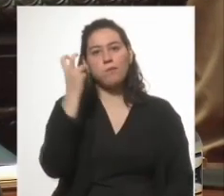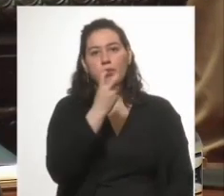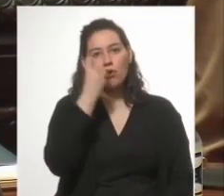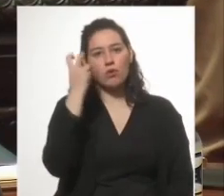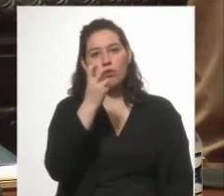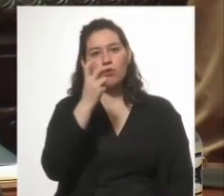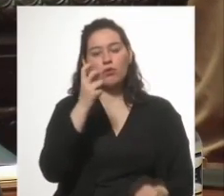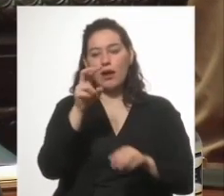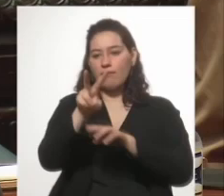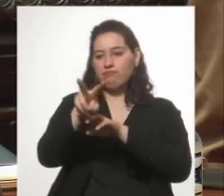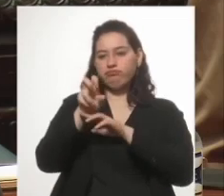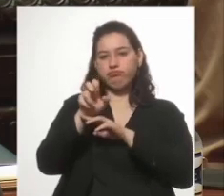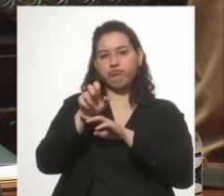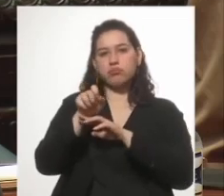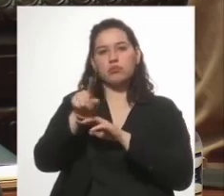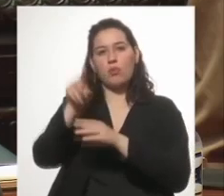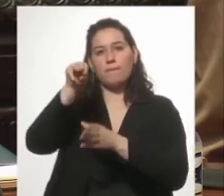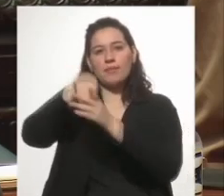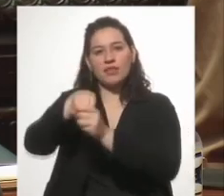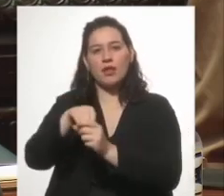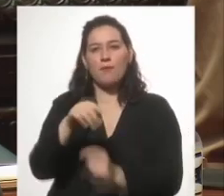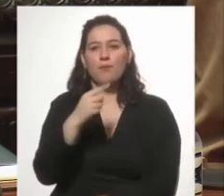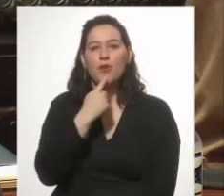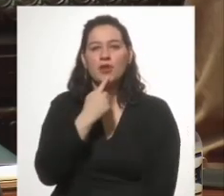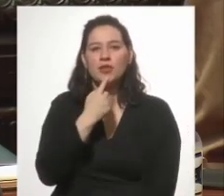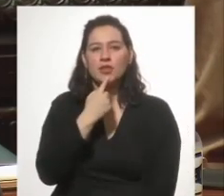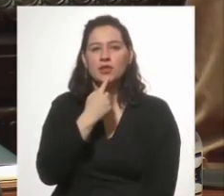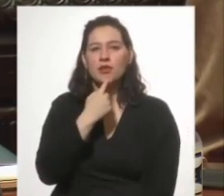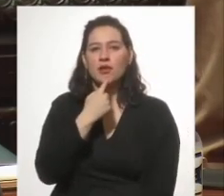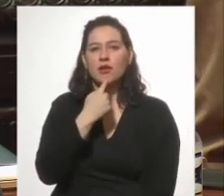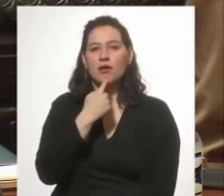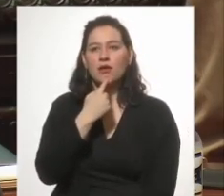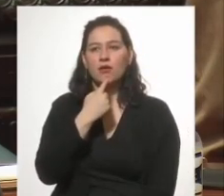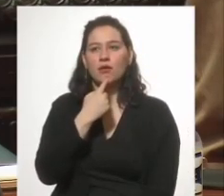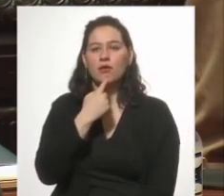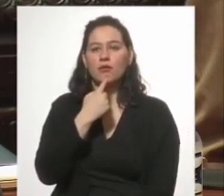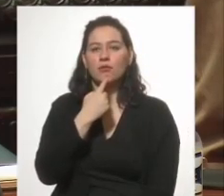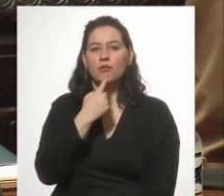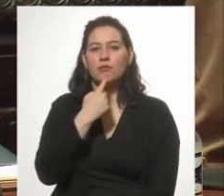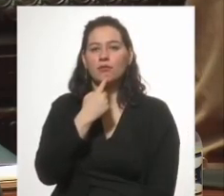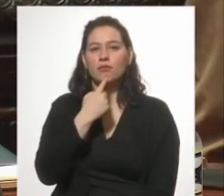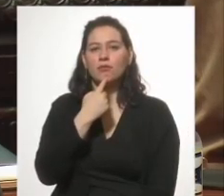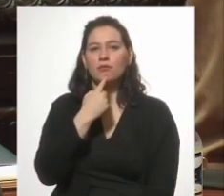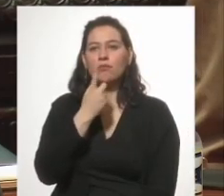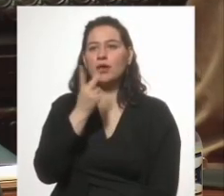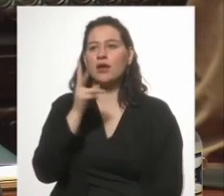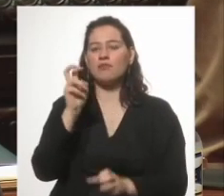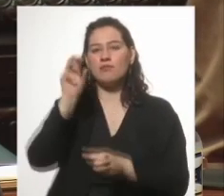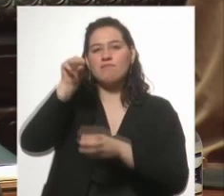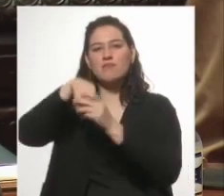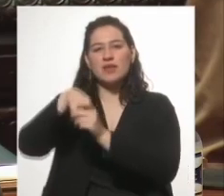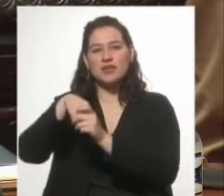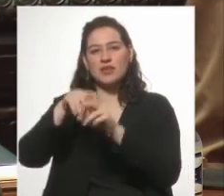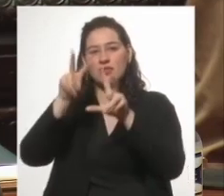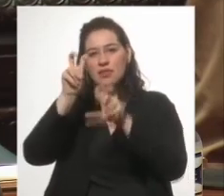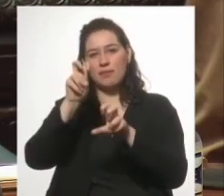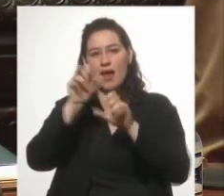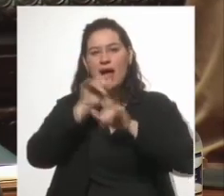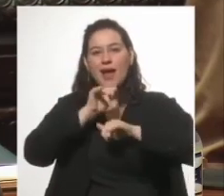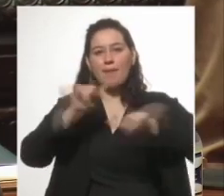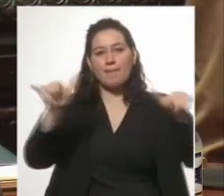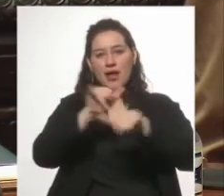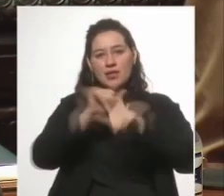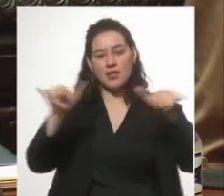a la Fiscalía y a llevarla a actuar en el plano electoral, a incidir en la